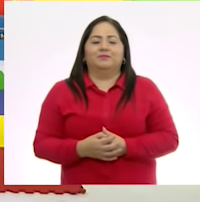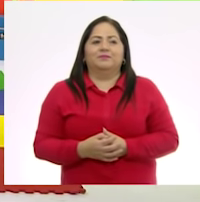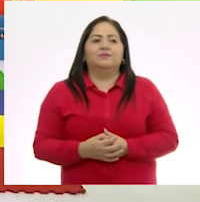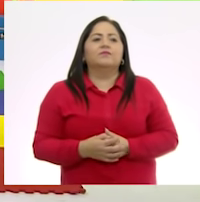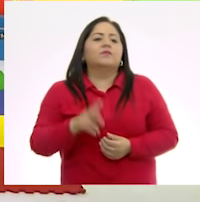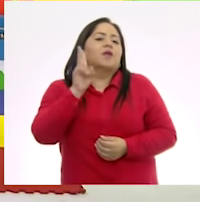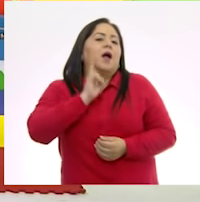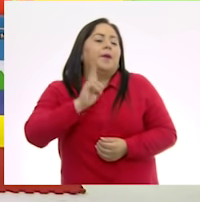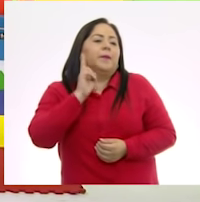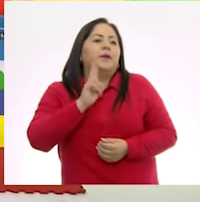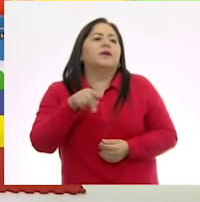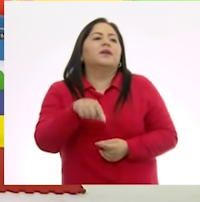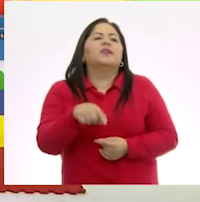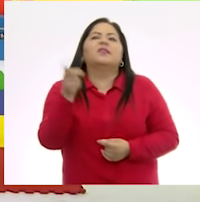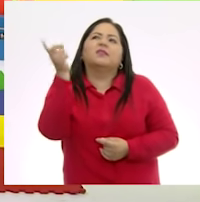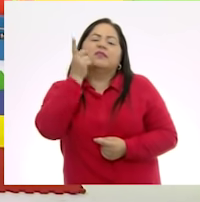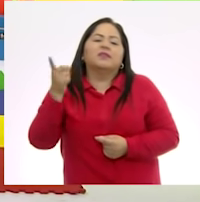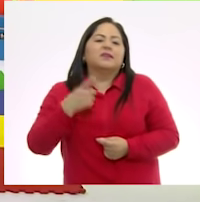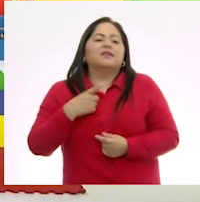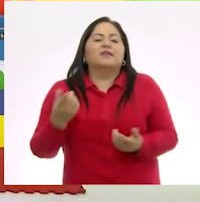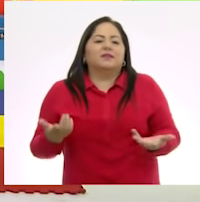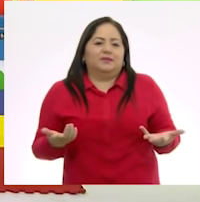Vamos a ver qué nos dijeron.